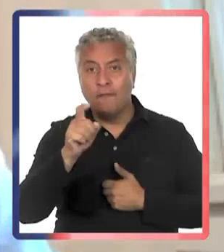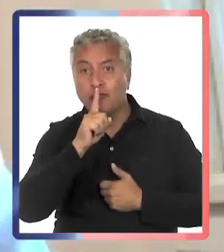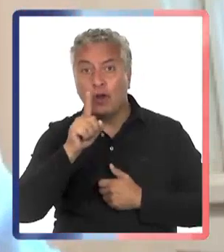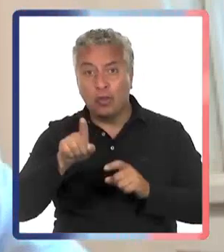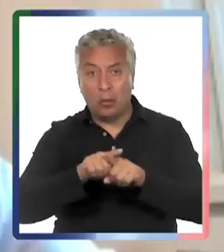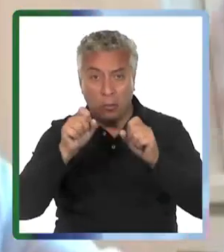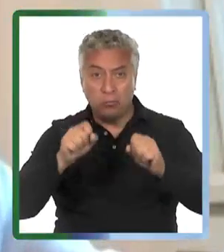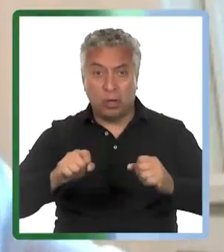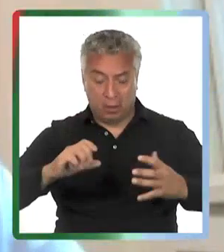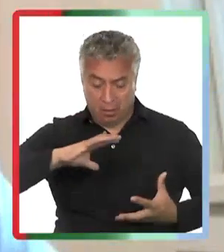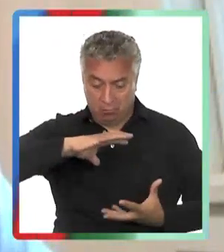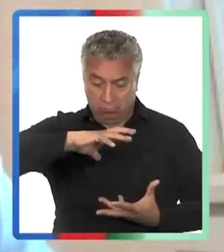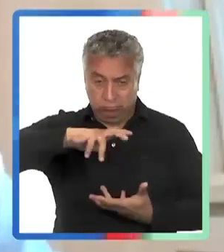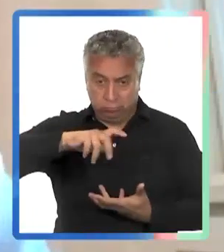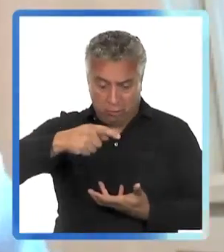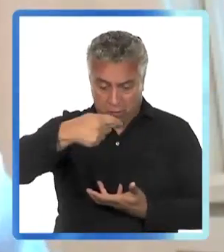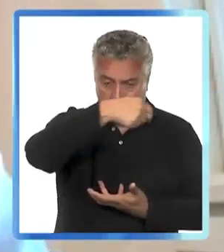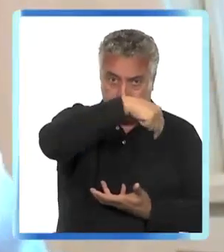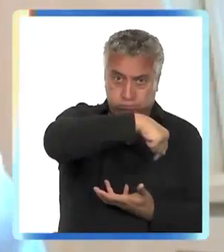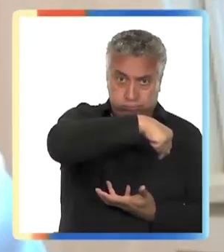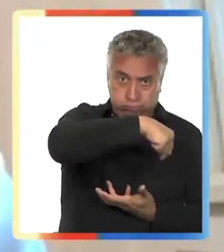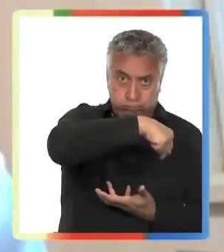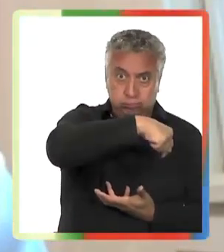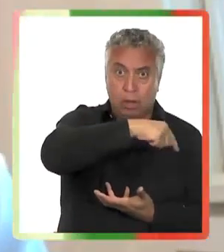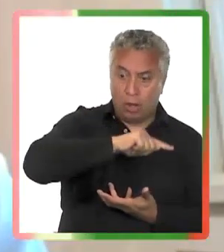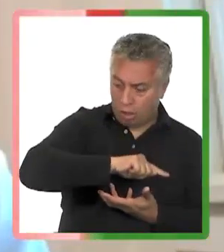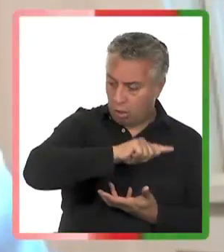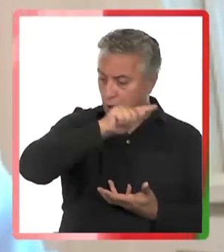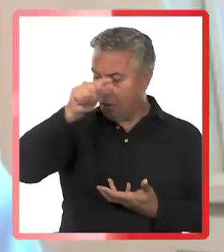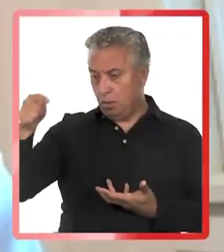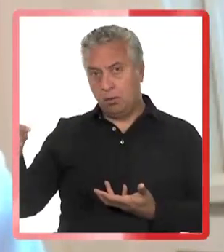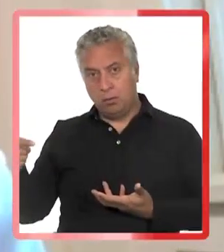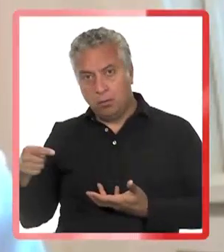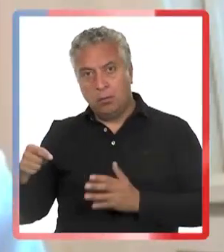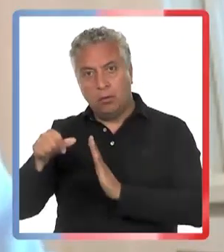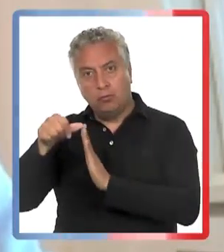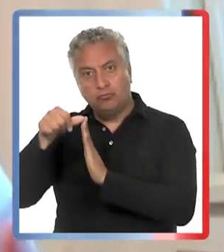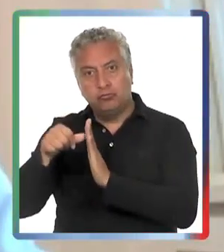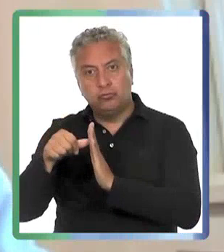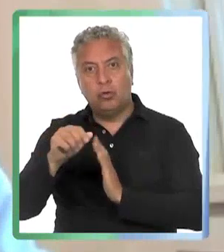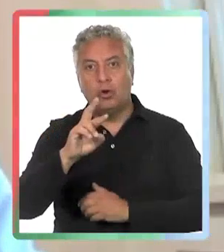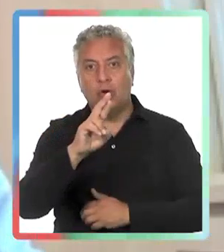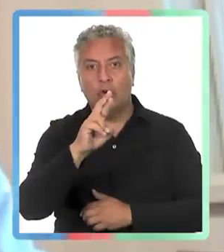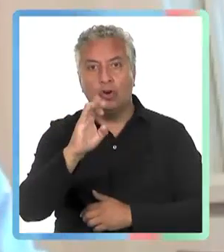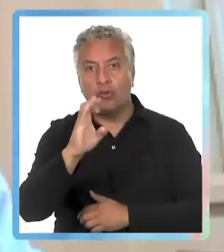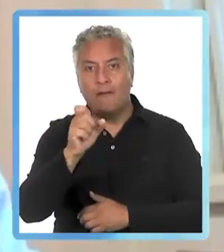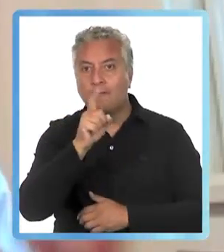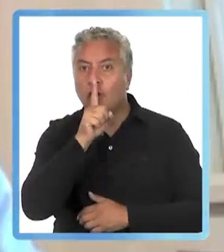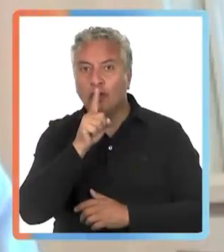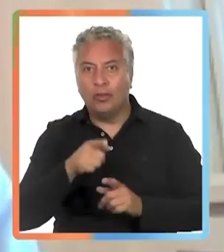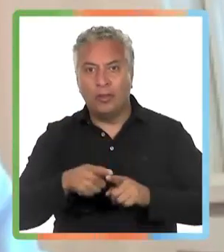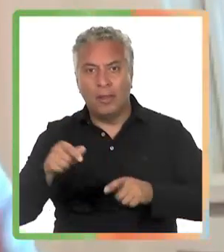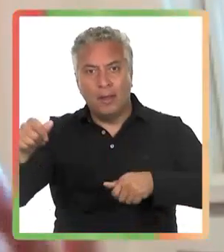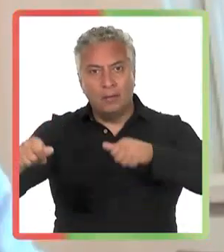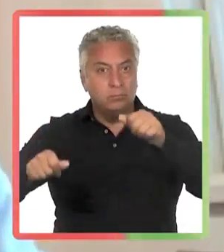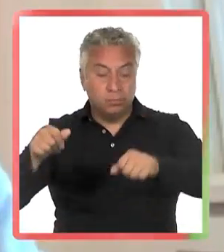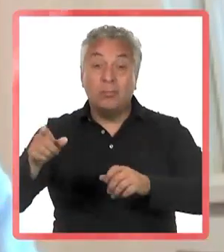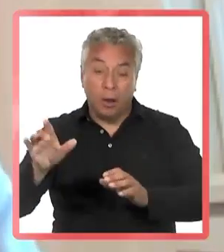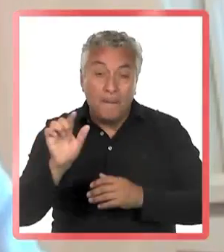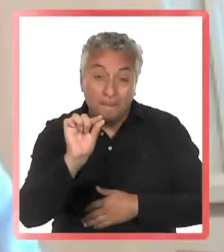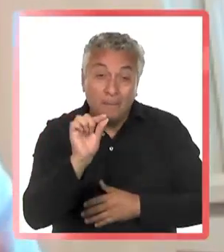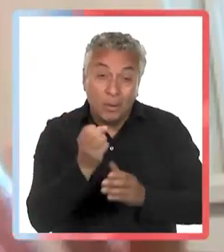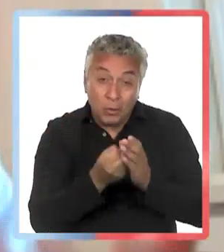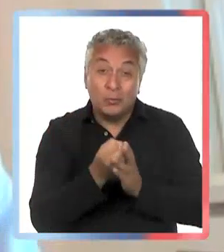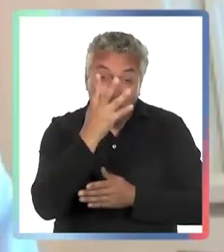el cirujano puede estar en un continente, ¿no es cierto?, y estar operando a una persona en otro continente a través de cirugía robótica. Son situaciones excepcionales,